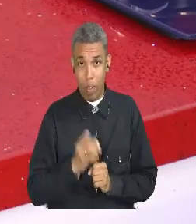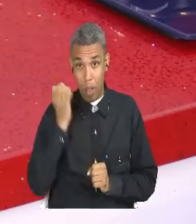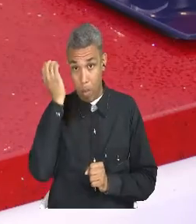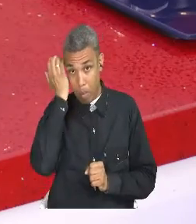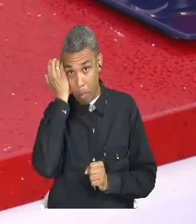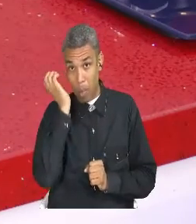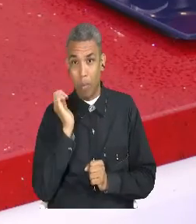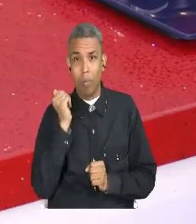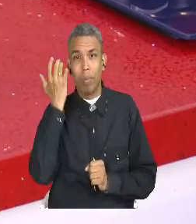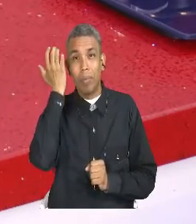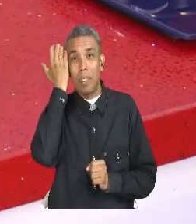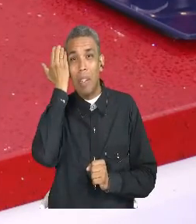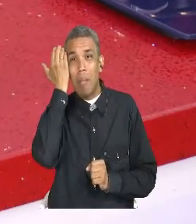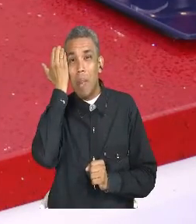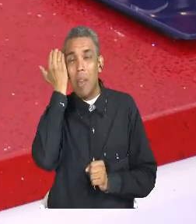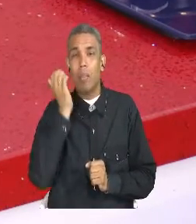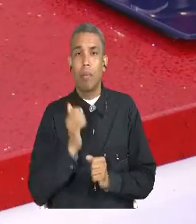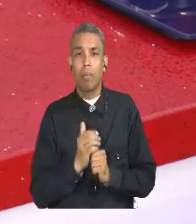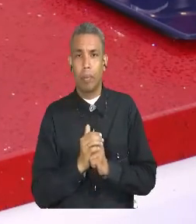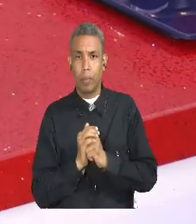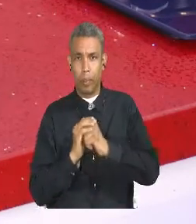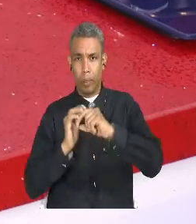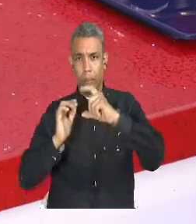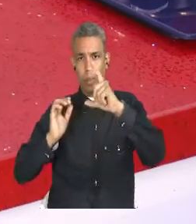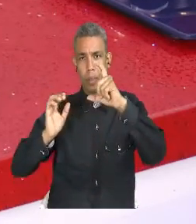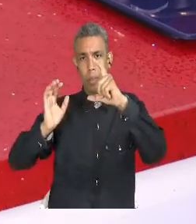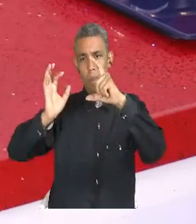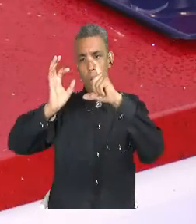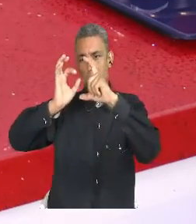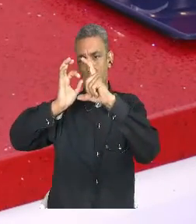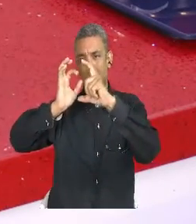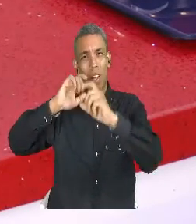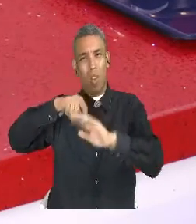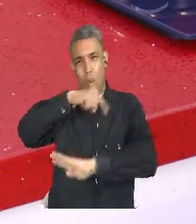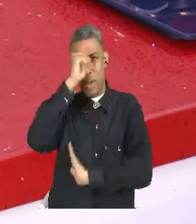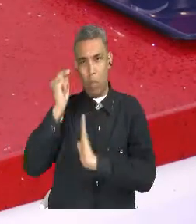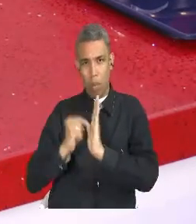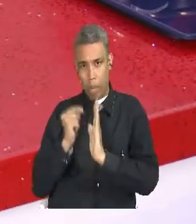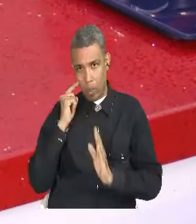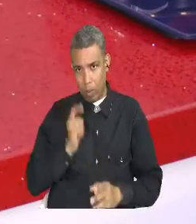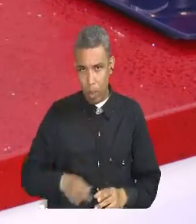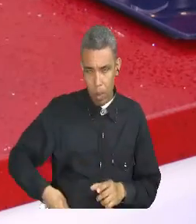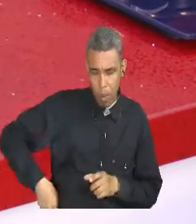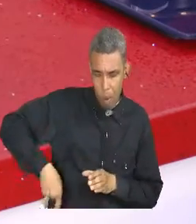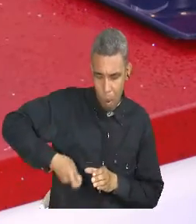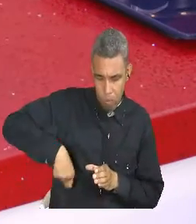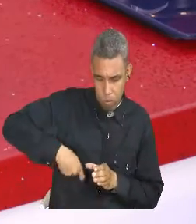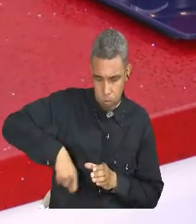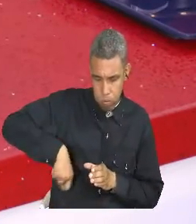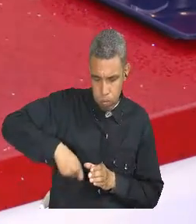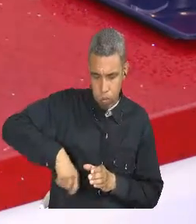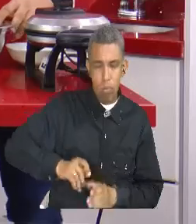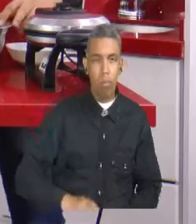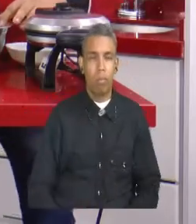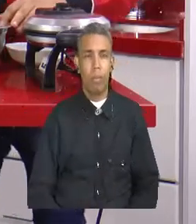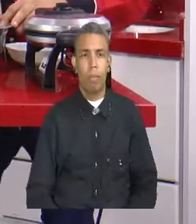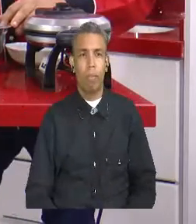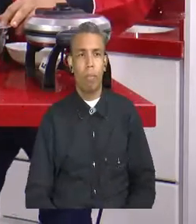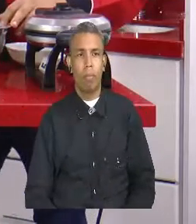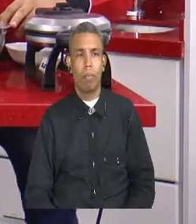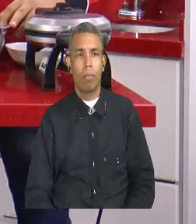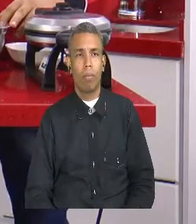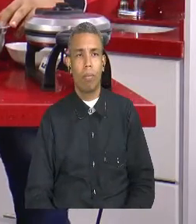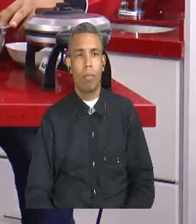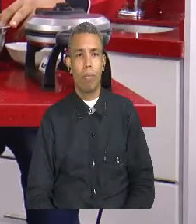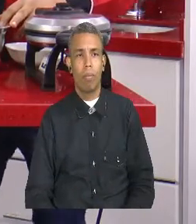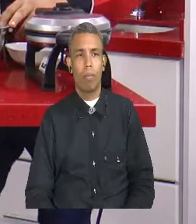esta ocasión vamos a agregar los huevos completos a nuestra preparación líquida. Okay, entonces, Jenny, por favor, me vas a agregar. Tú eres aquí hoy, los